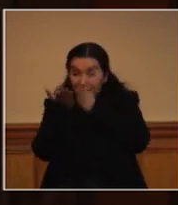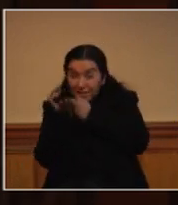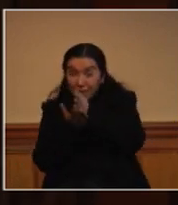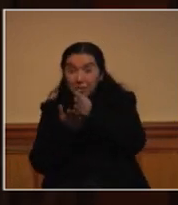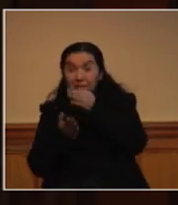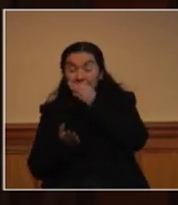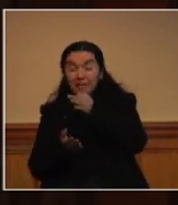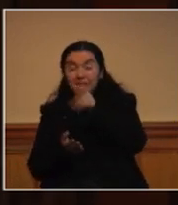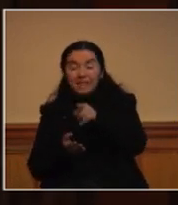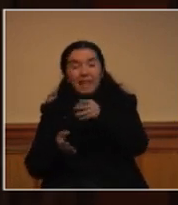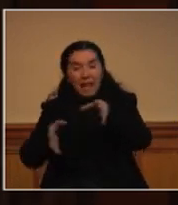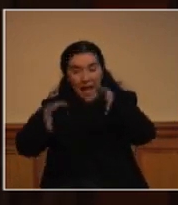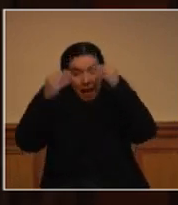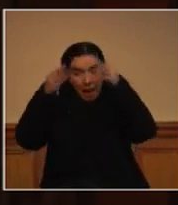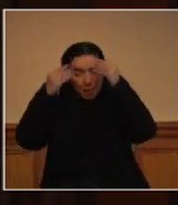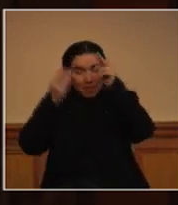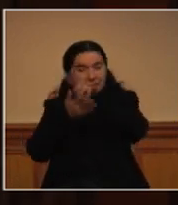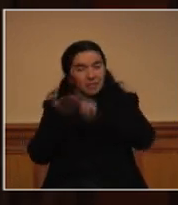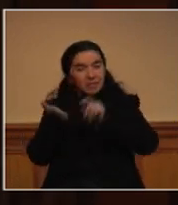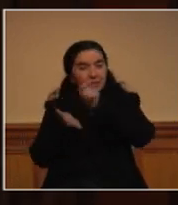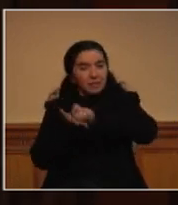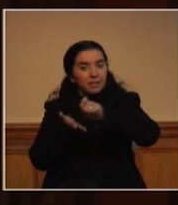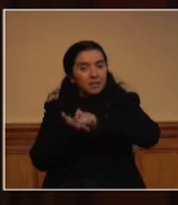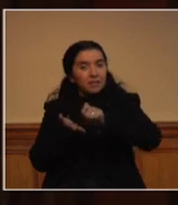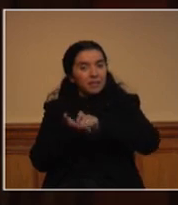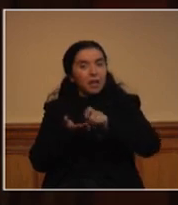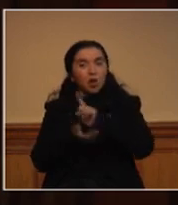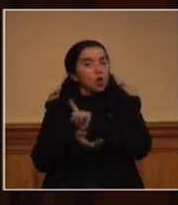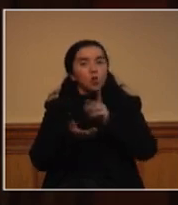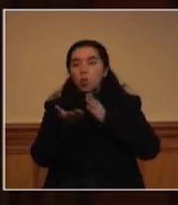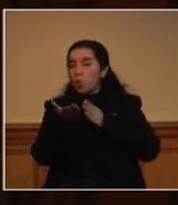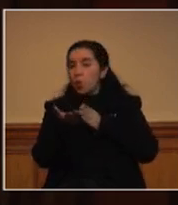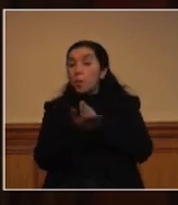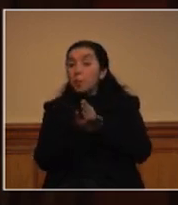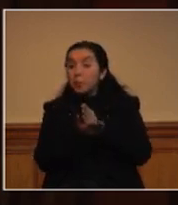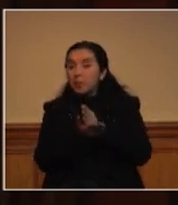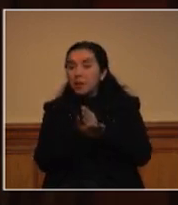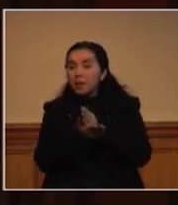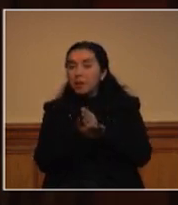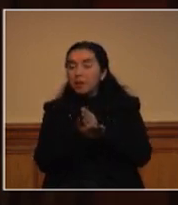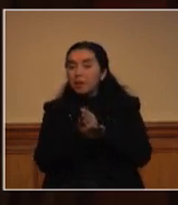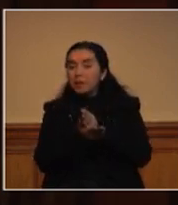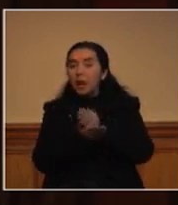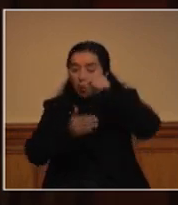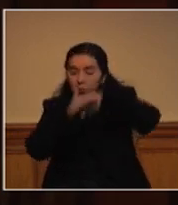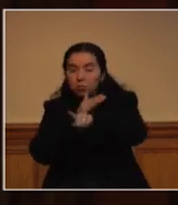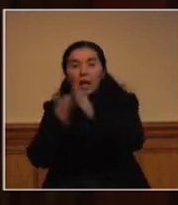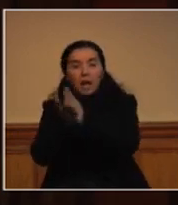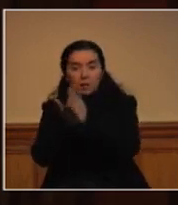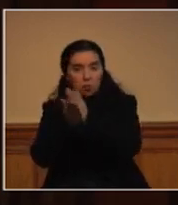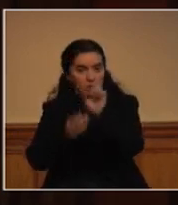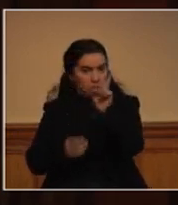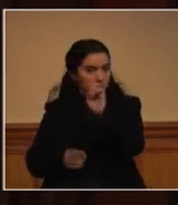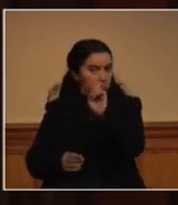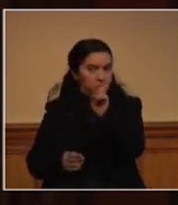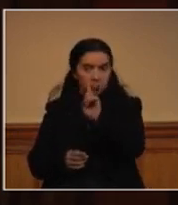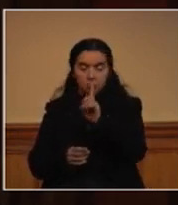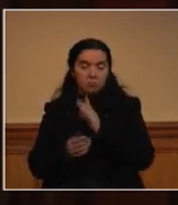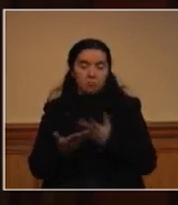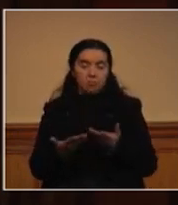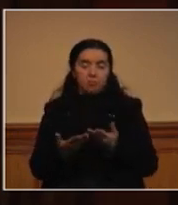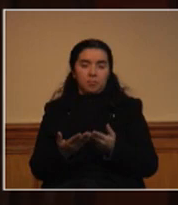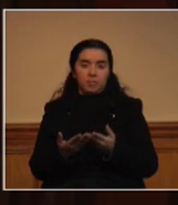de que el aprendizaje de la lectoescritura no se inicia en el momento en el que el niño accede a la escuela, sino que